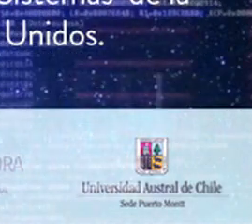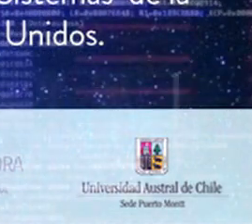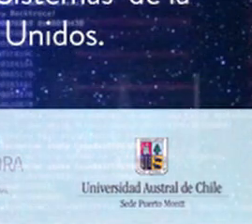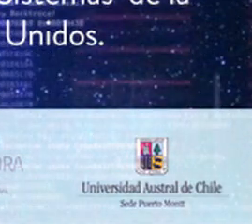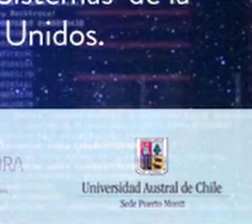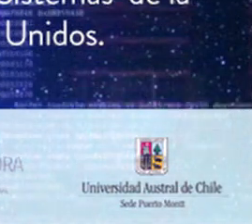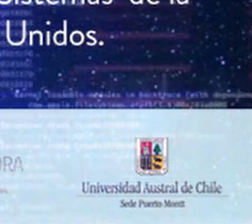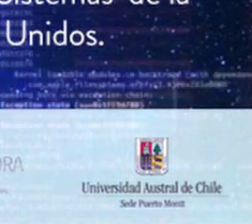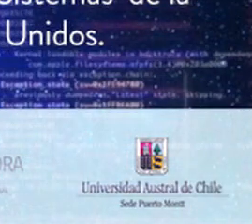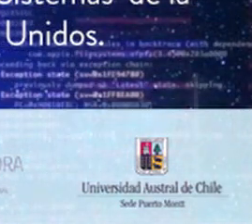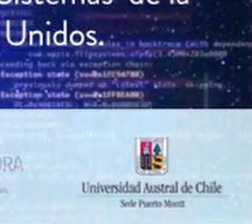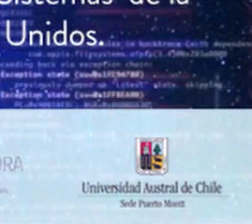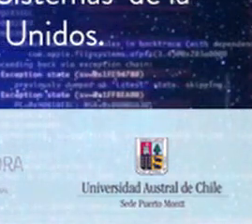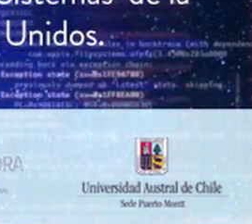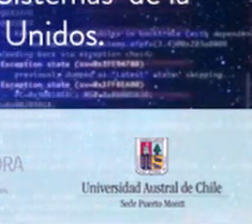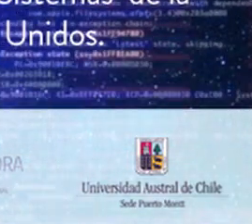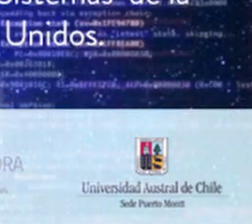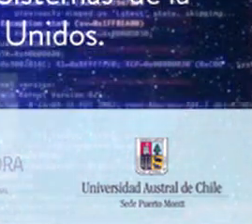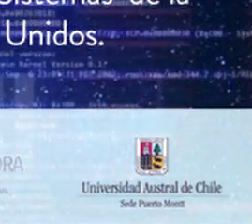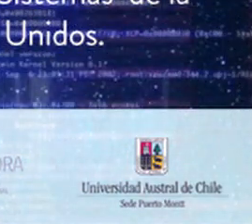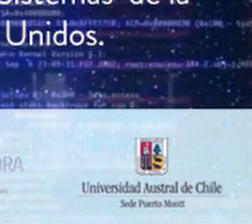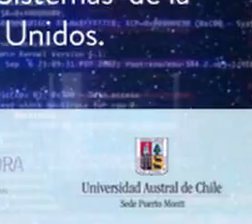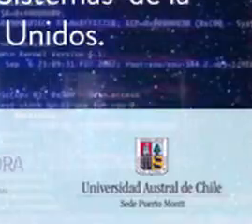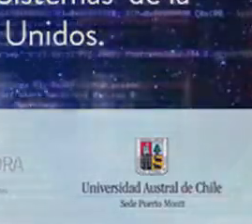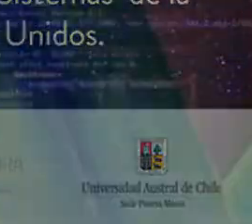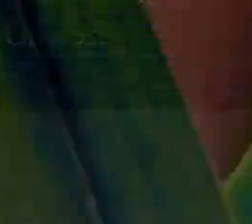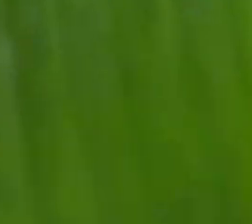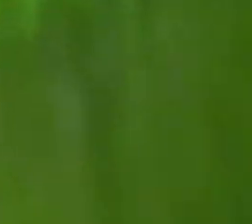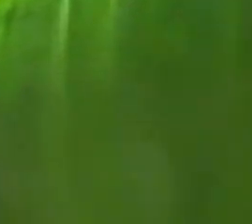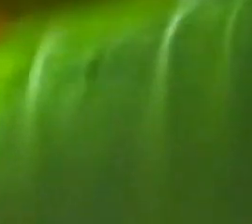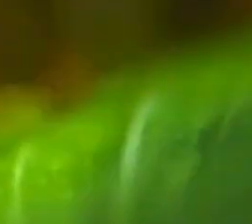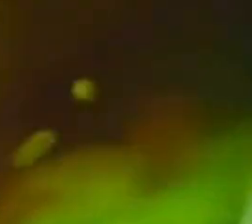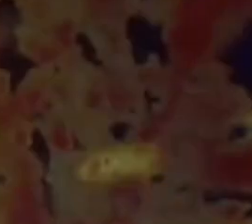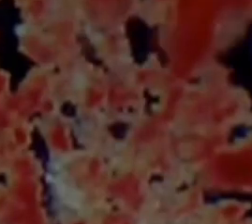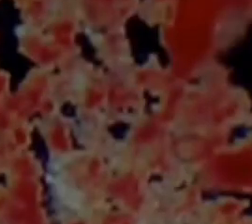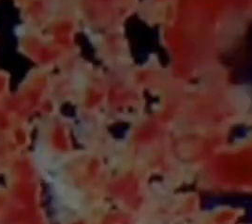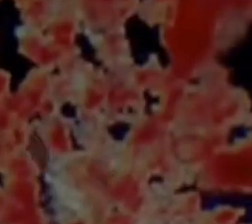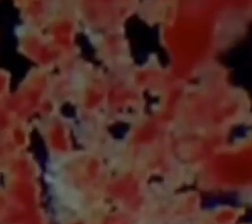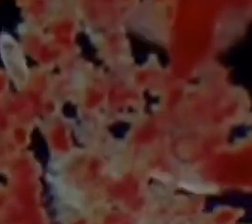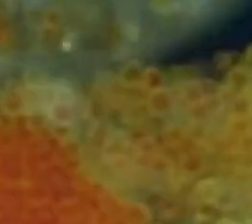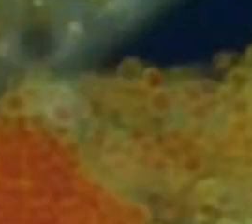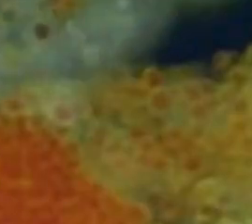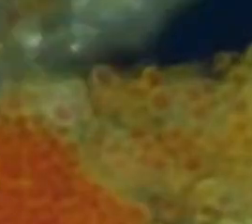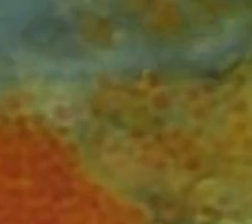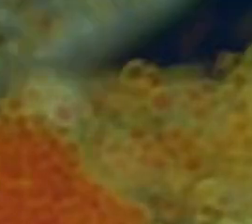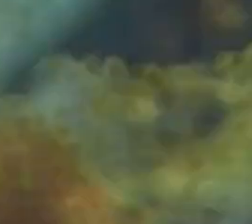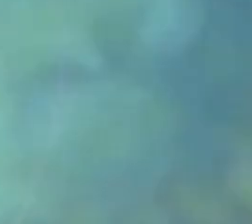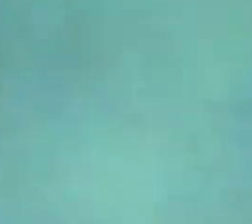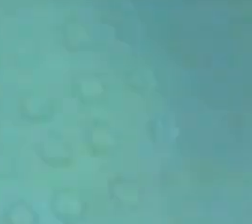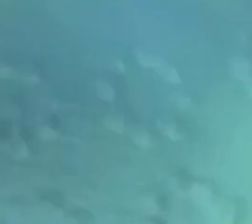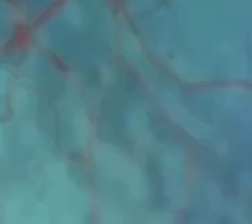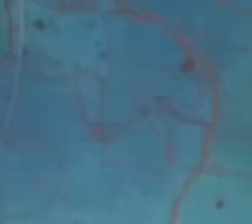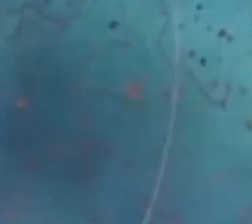les dan la más cordial bienvenida al segundo Café Científico en tu casa. Los cafés científicos se realizan en distintas partes del